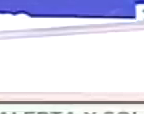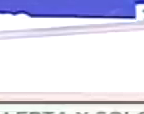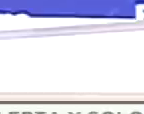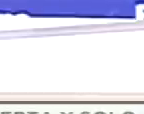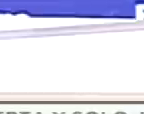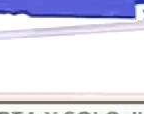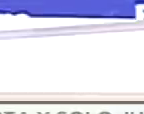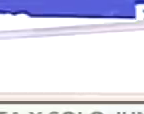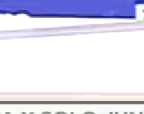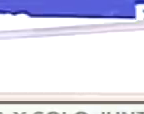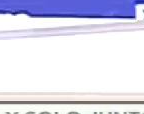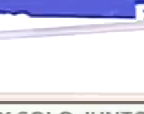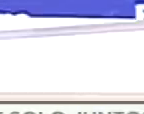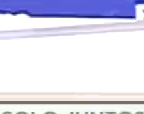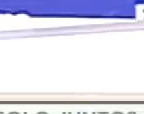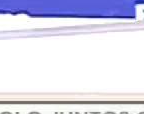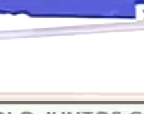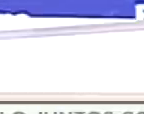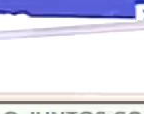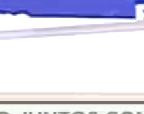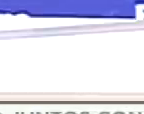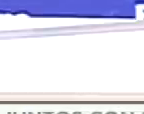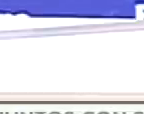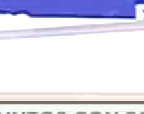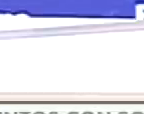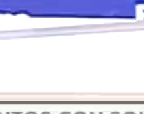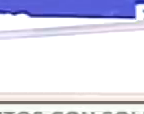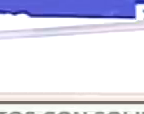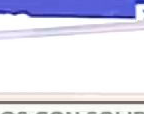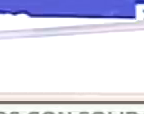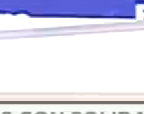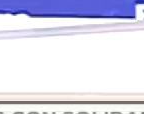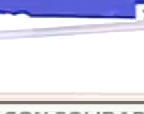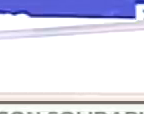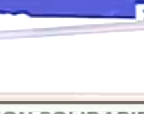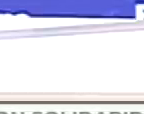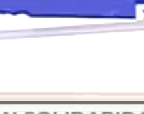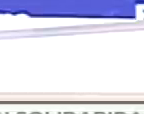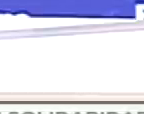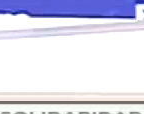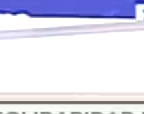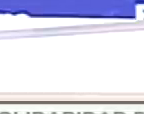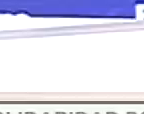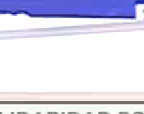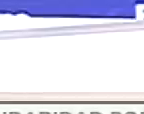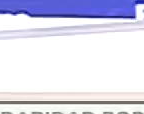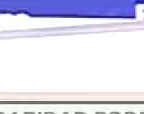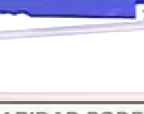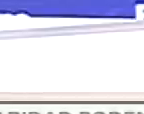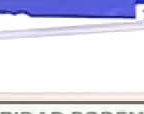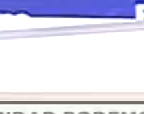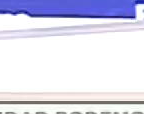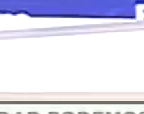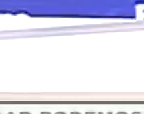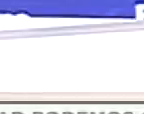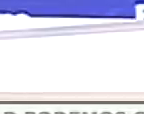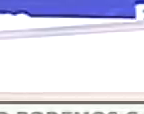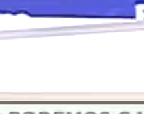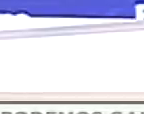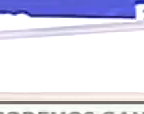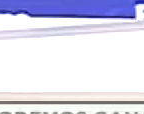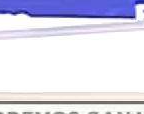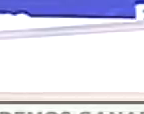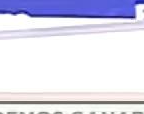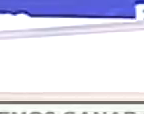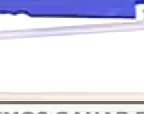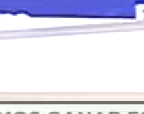y era el contacto con el embajador Chapiro. Por eso es que Chapiro tiene la radio para dirigir la masacre. Y